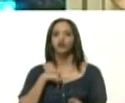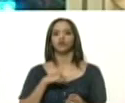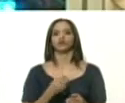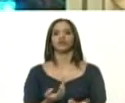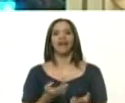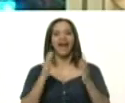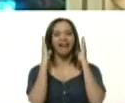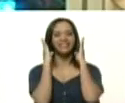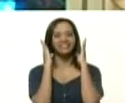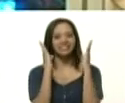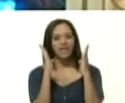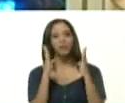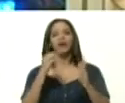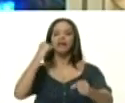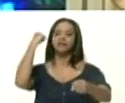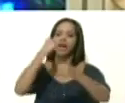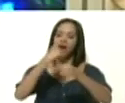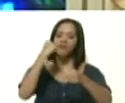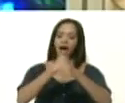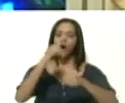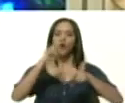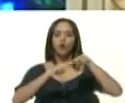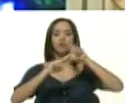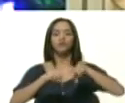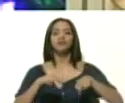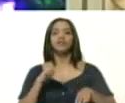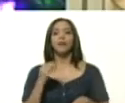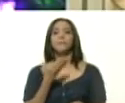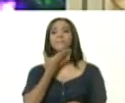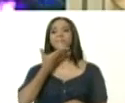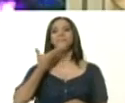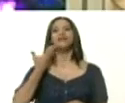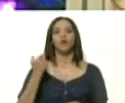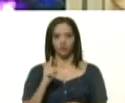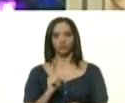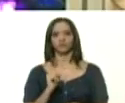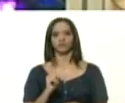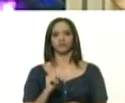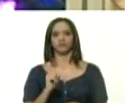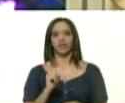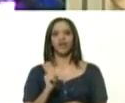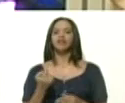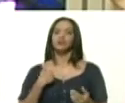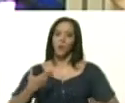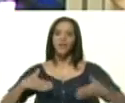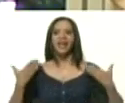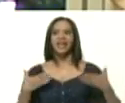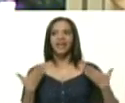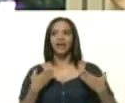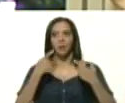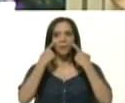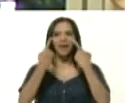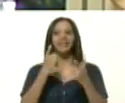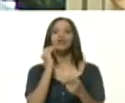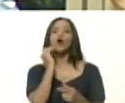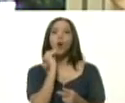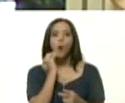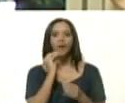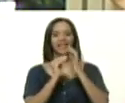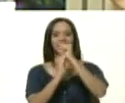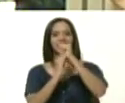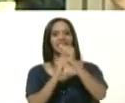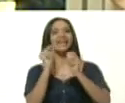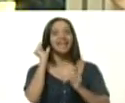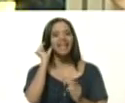al trabajo constructivo, útil. Por eso me alegra mucho ver a esta joven lideresa de Zaraza,